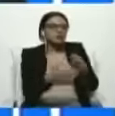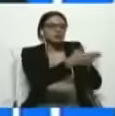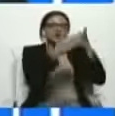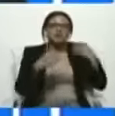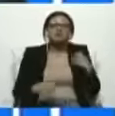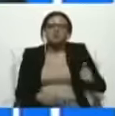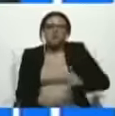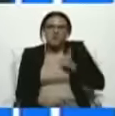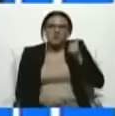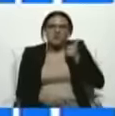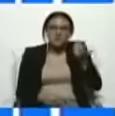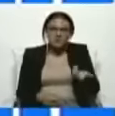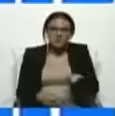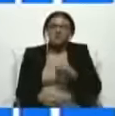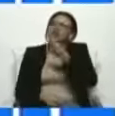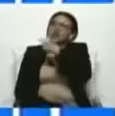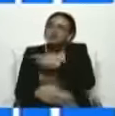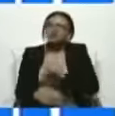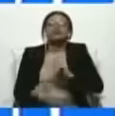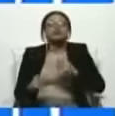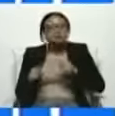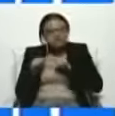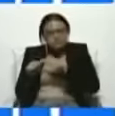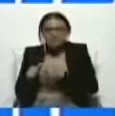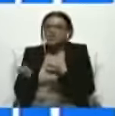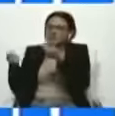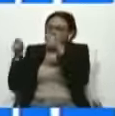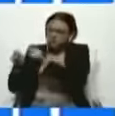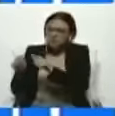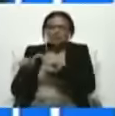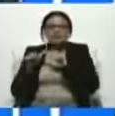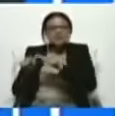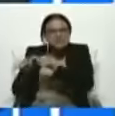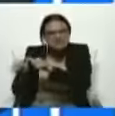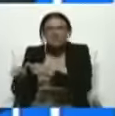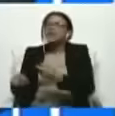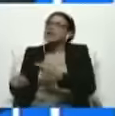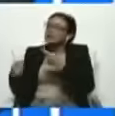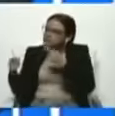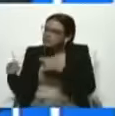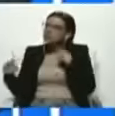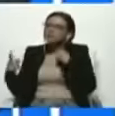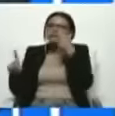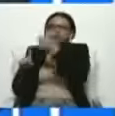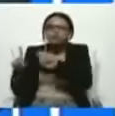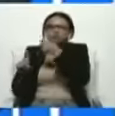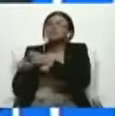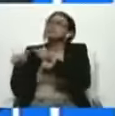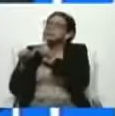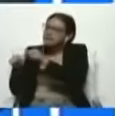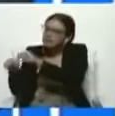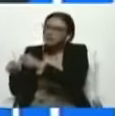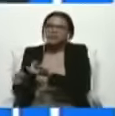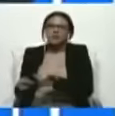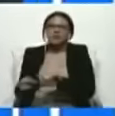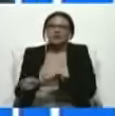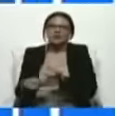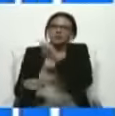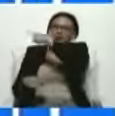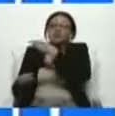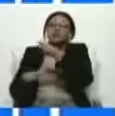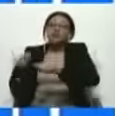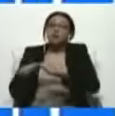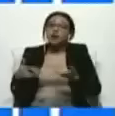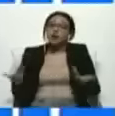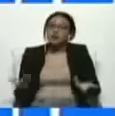que arreciaran las sanciones. Fue por esa fecha que Trump nos robó dos barcos de gasolina que venían para poder suplir.